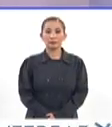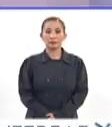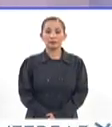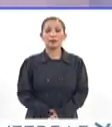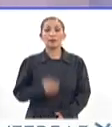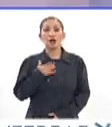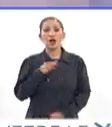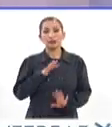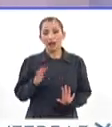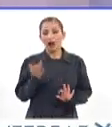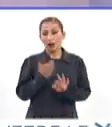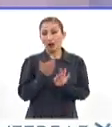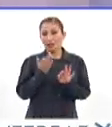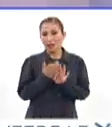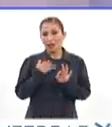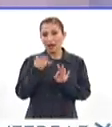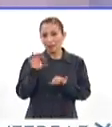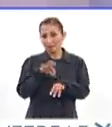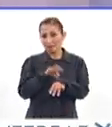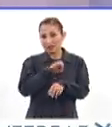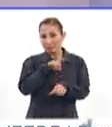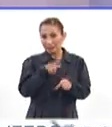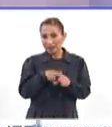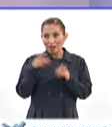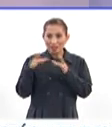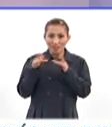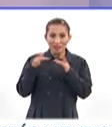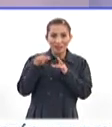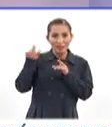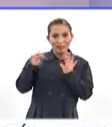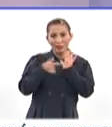Bueno, pues estamos en esta transmisión especial